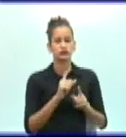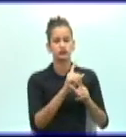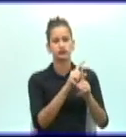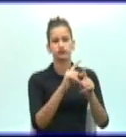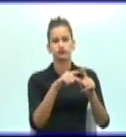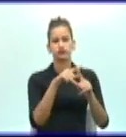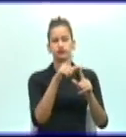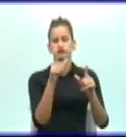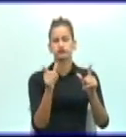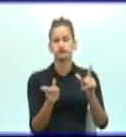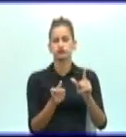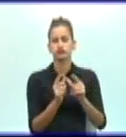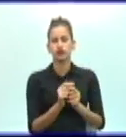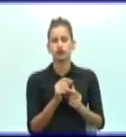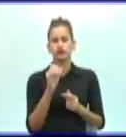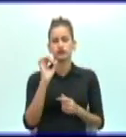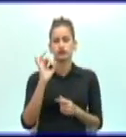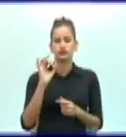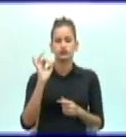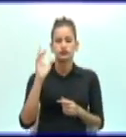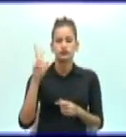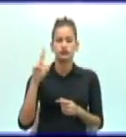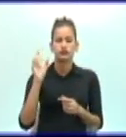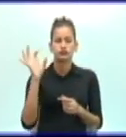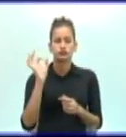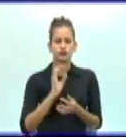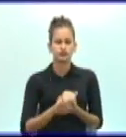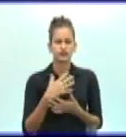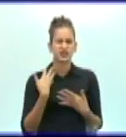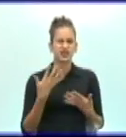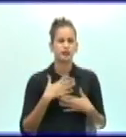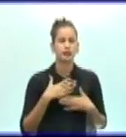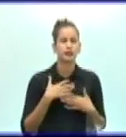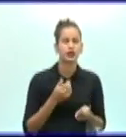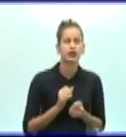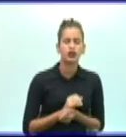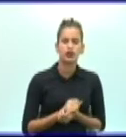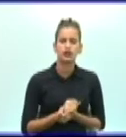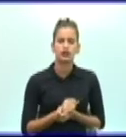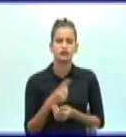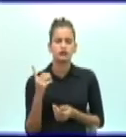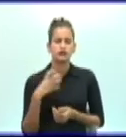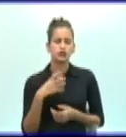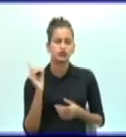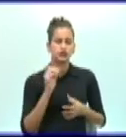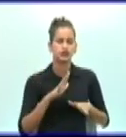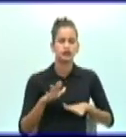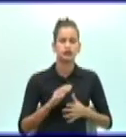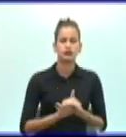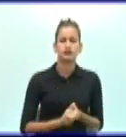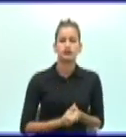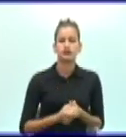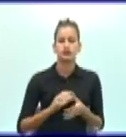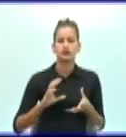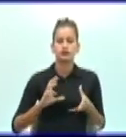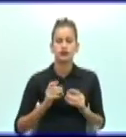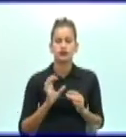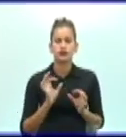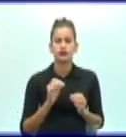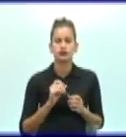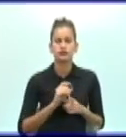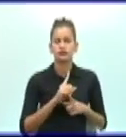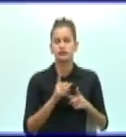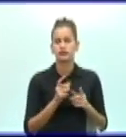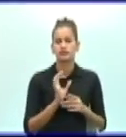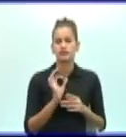grados. ¿Qué propiedades tiene este movimiento? La figura gira alrededor de un punto en igual sentido, un ángulo determinado.